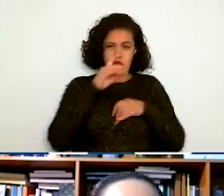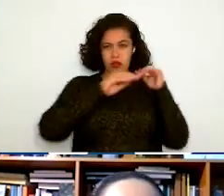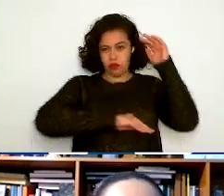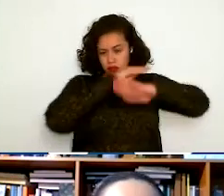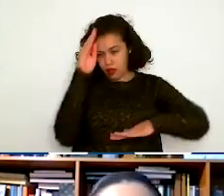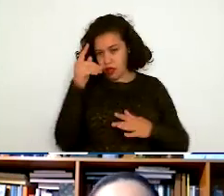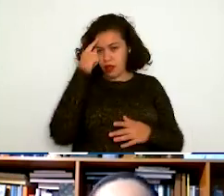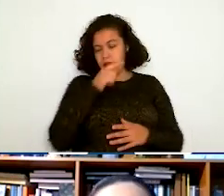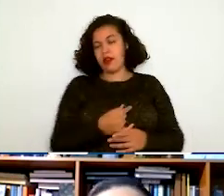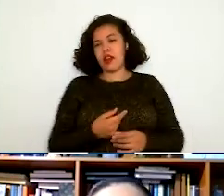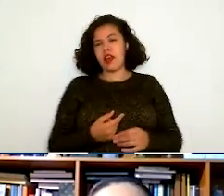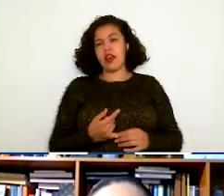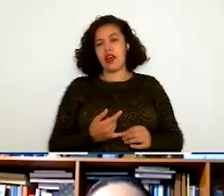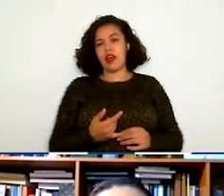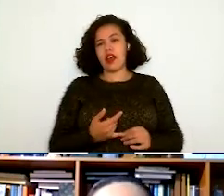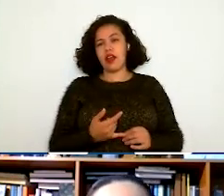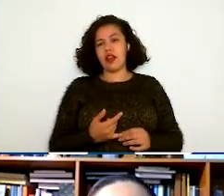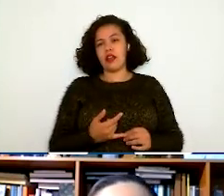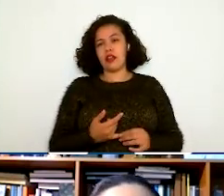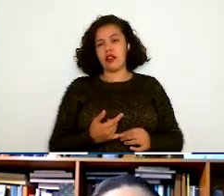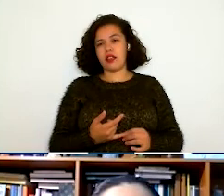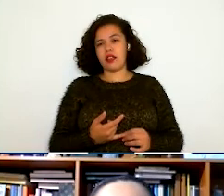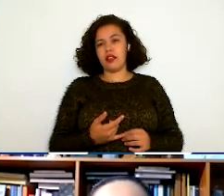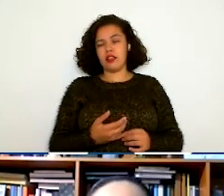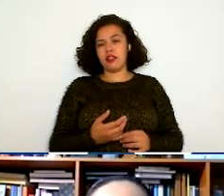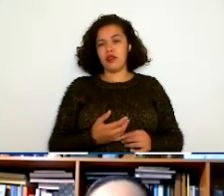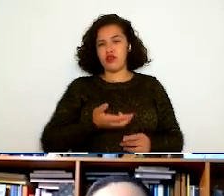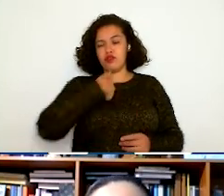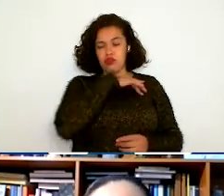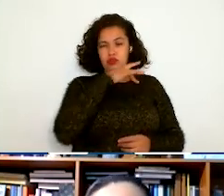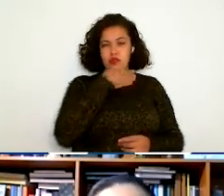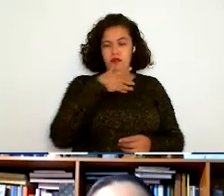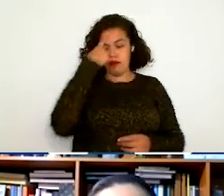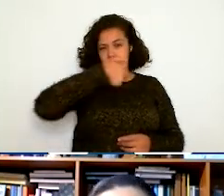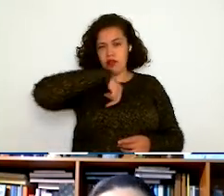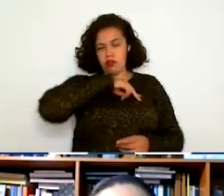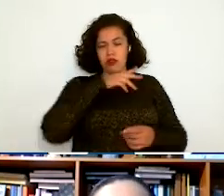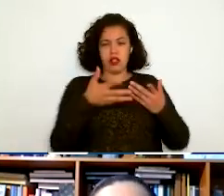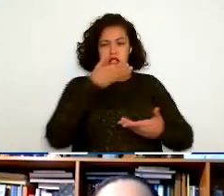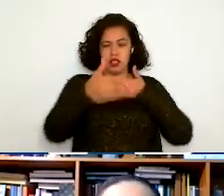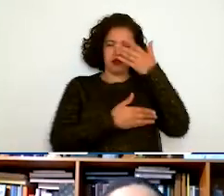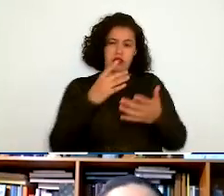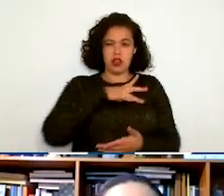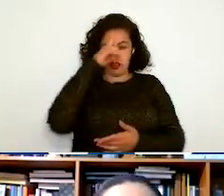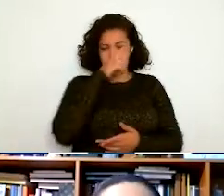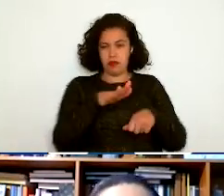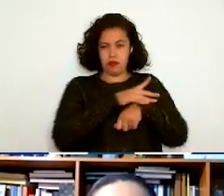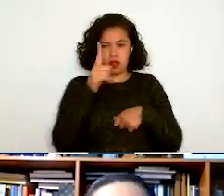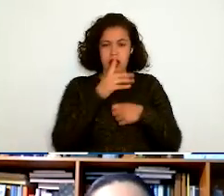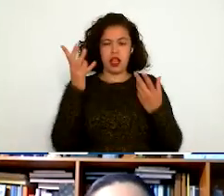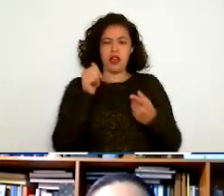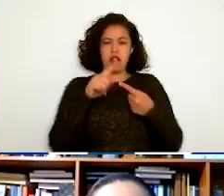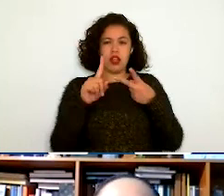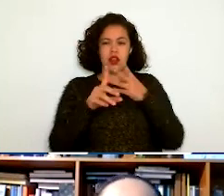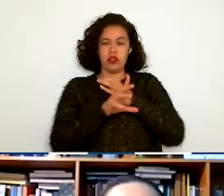en el sentido de que están sintiendo esa satisfacción de la atención que están dando en el servicio porque están logrando esto otro que